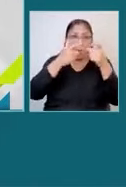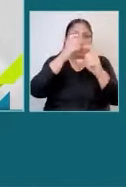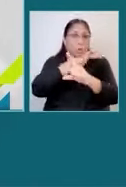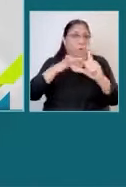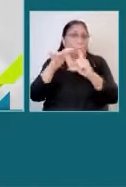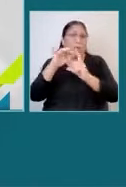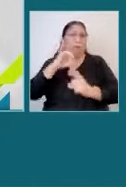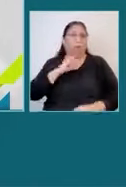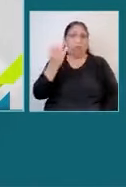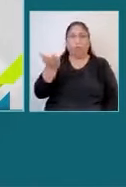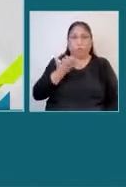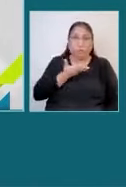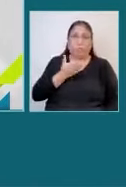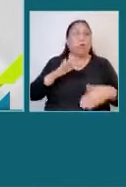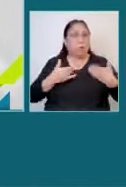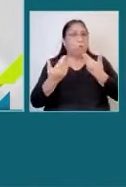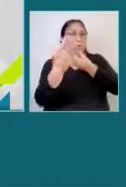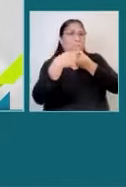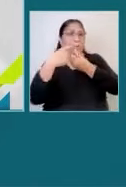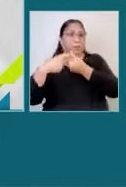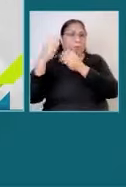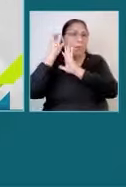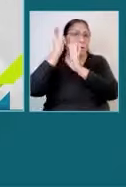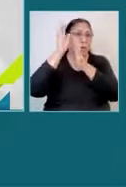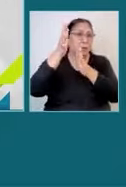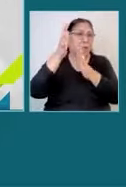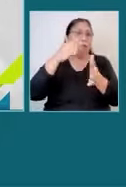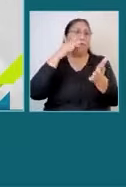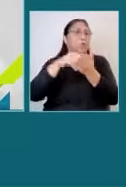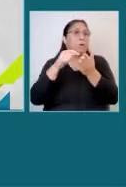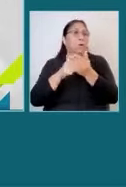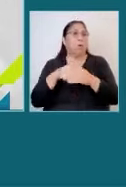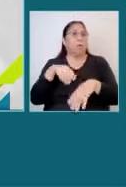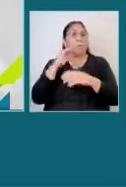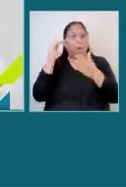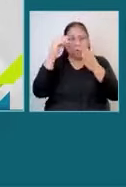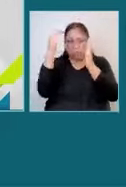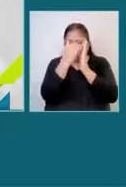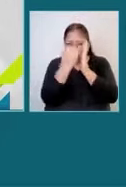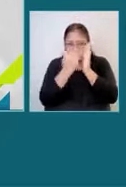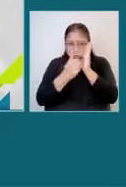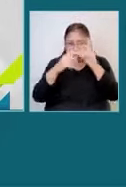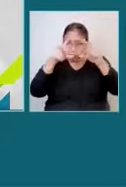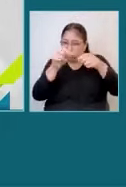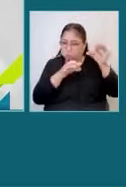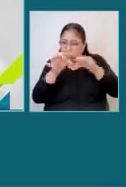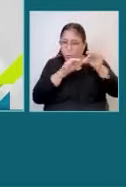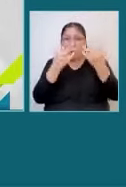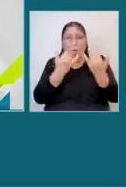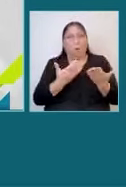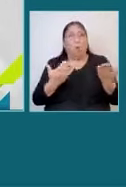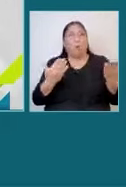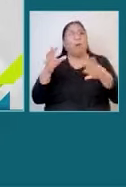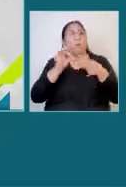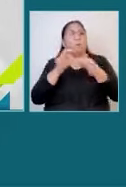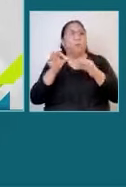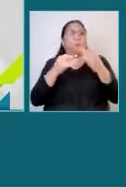invito a que puedan participar en este foro donde trataremos con un poco más de detalle las cosas que les he mencionado hoy día. Gracias,